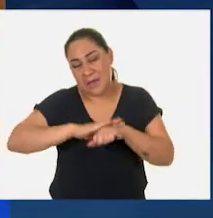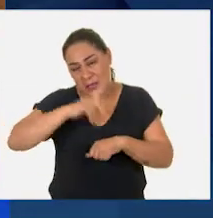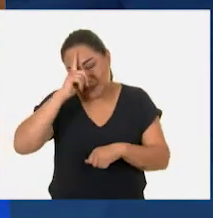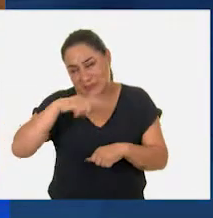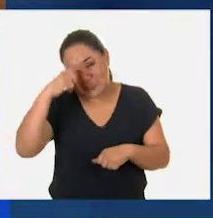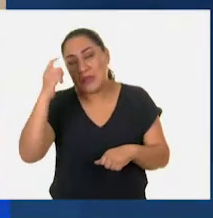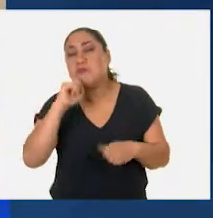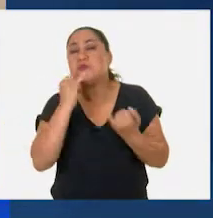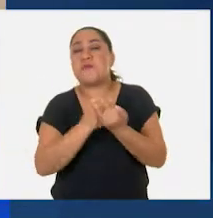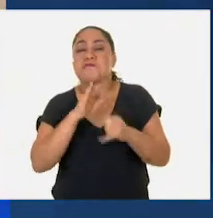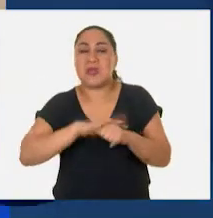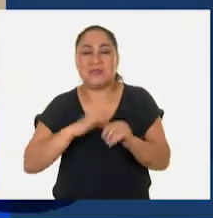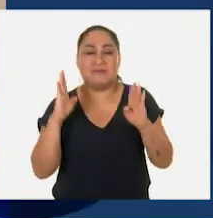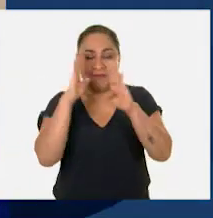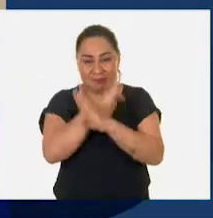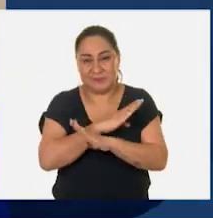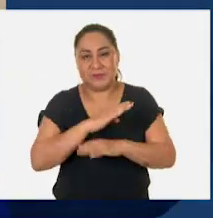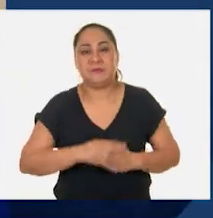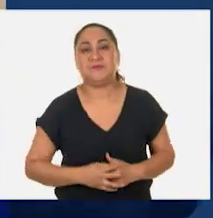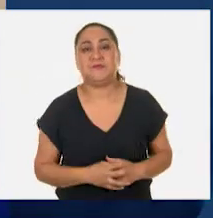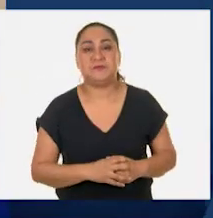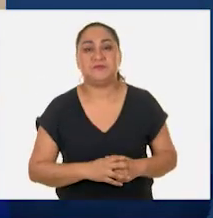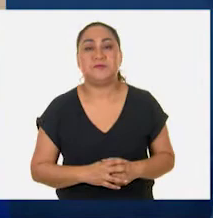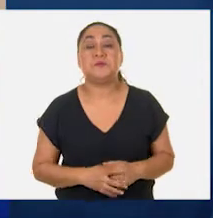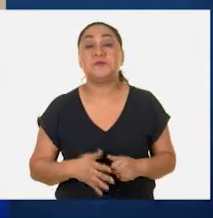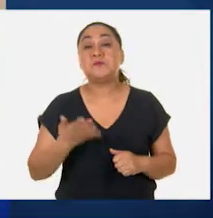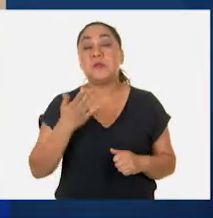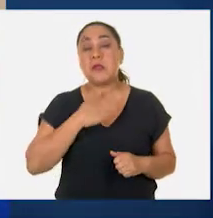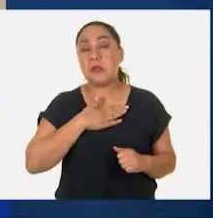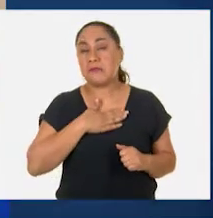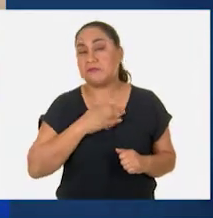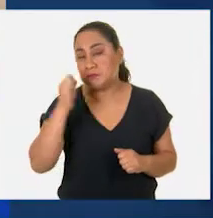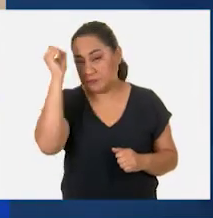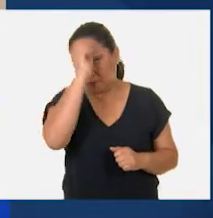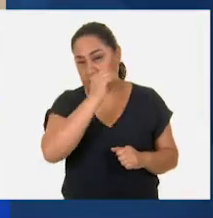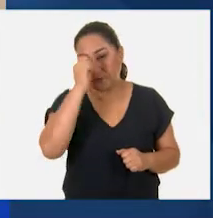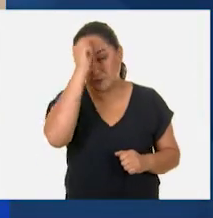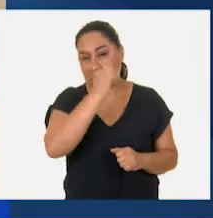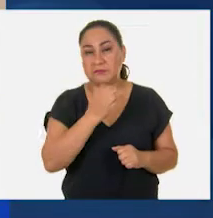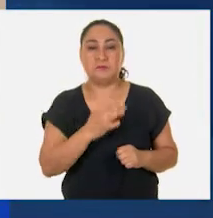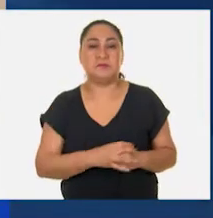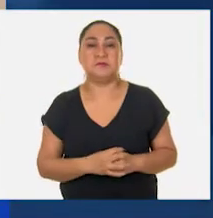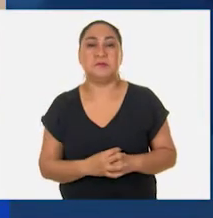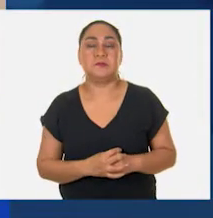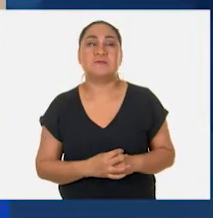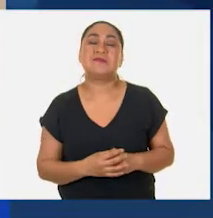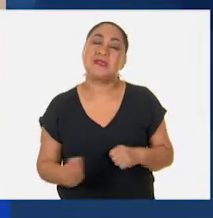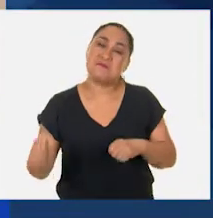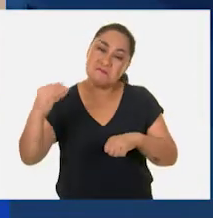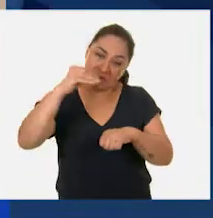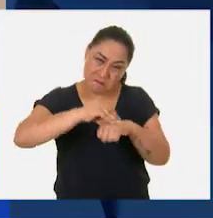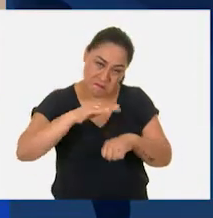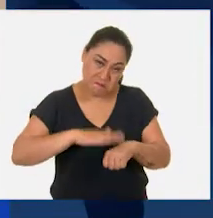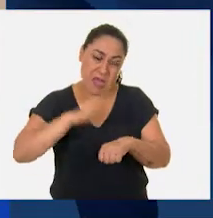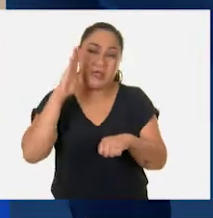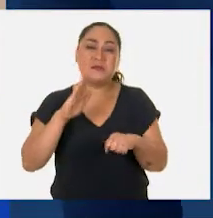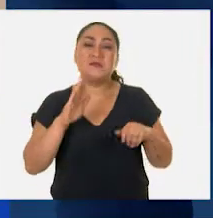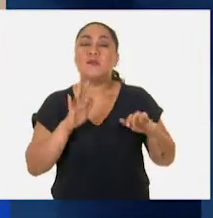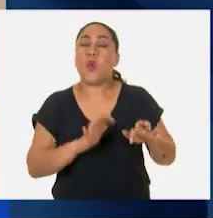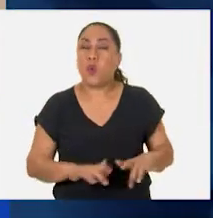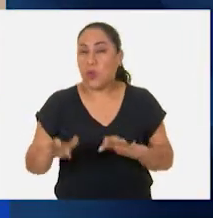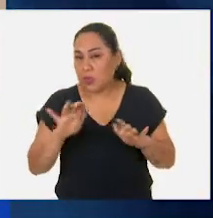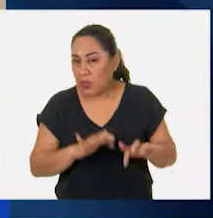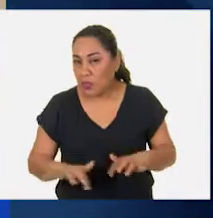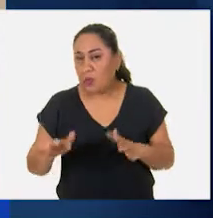sean más divertidas. Yo opino que más computadoras digitales